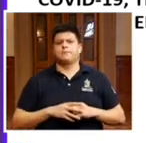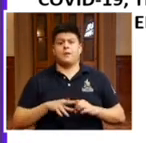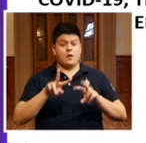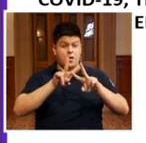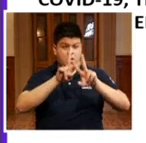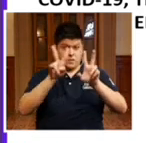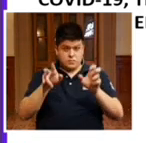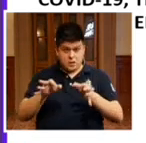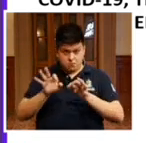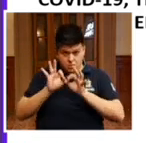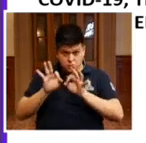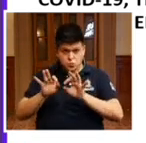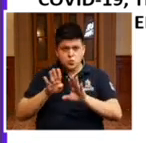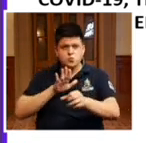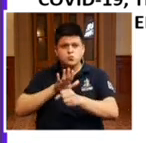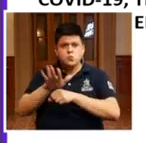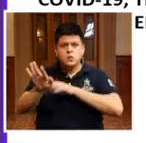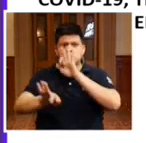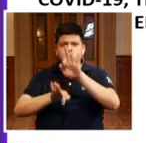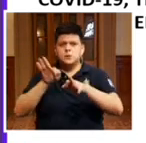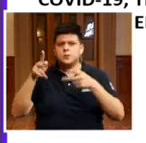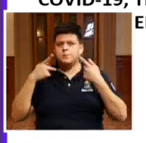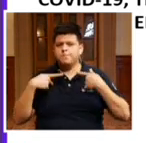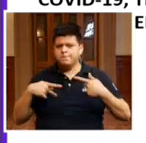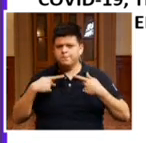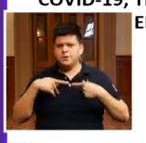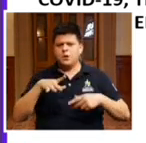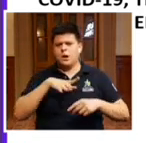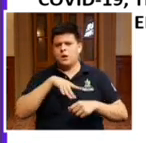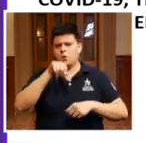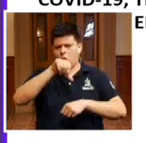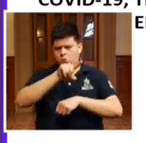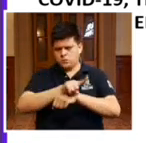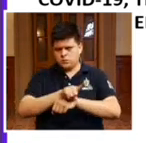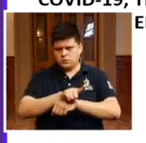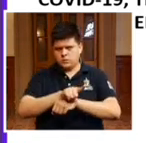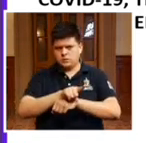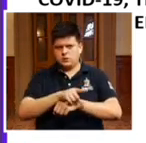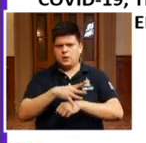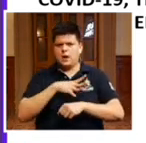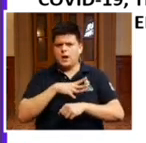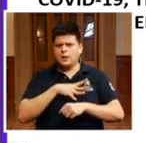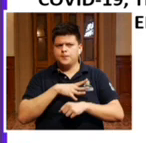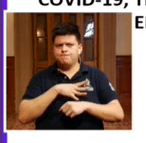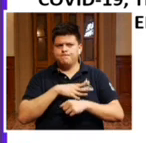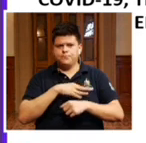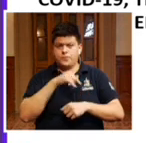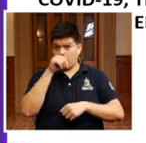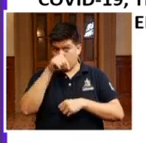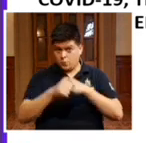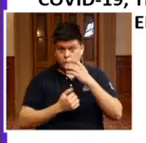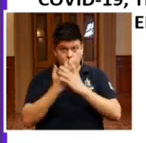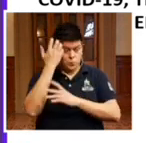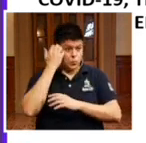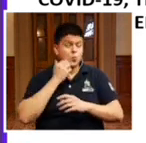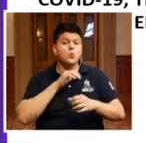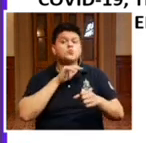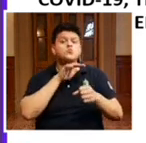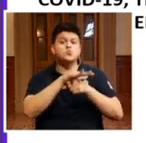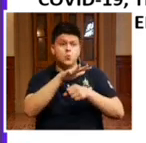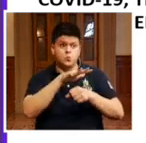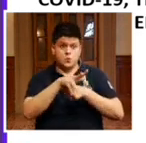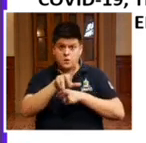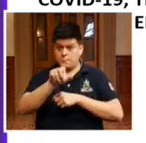Respecto al tipo de tratamiento que las personas hasta el día de hoy están llevando aquí en el estado, les puedo decir